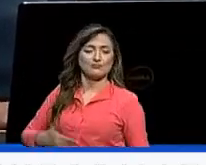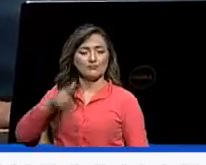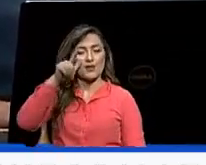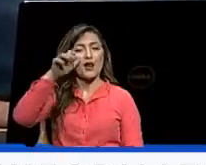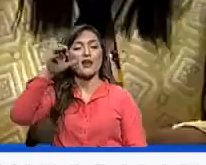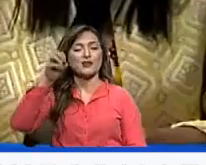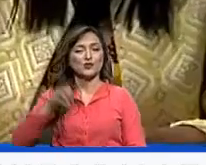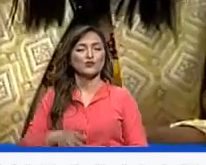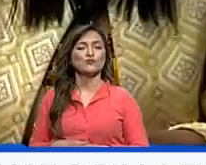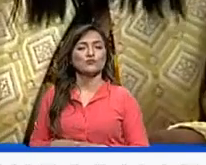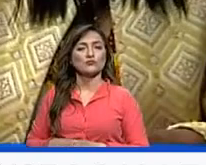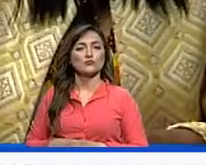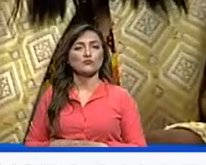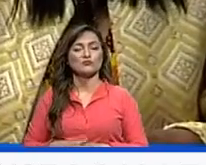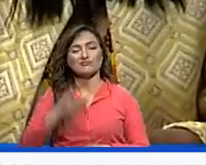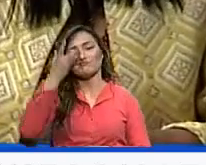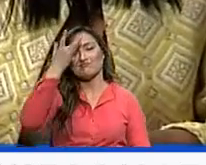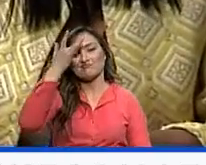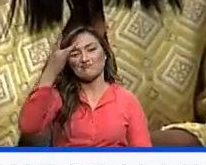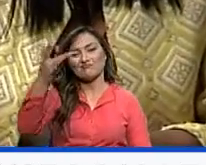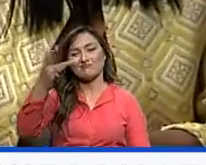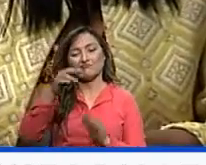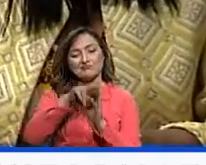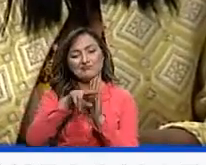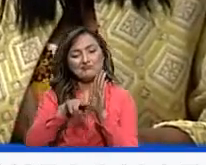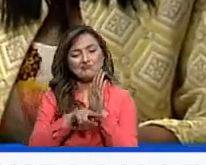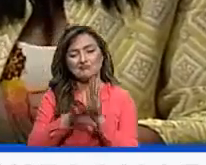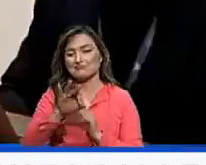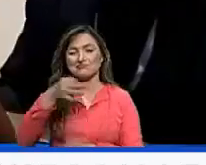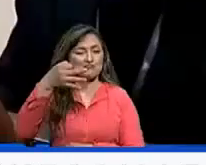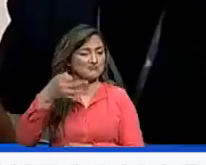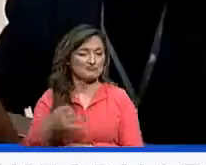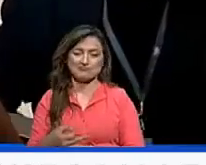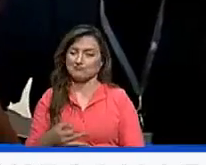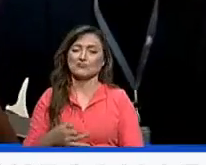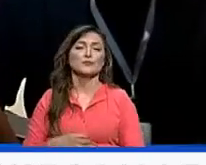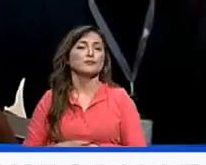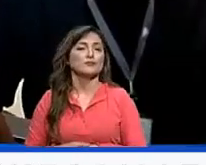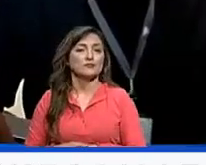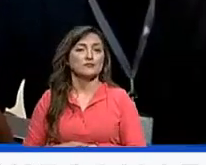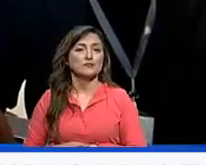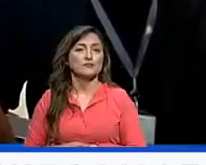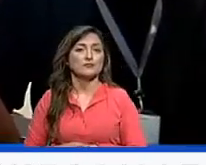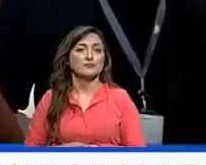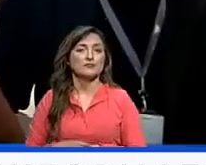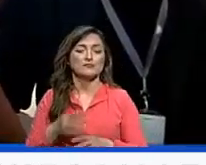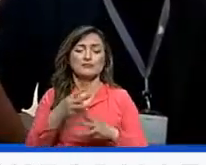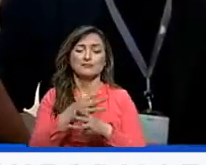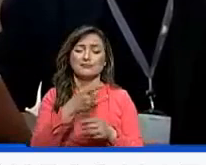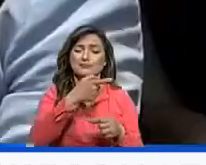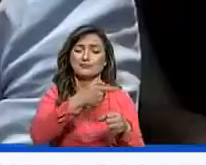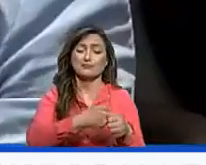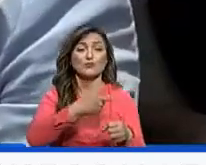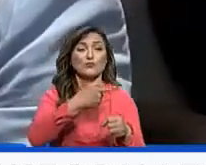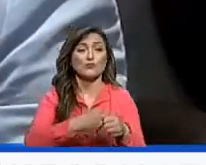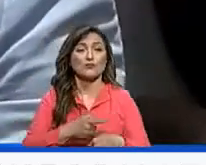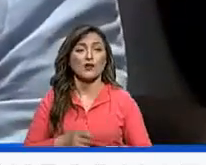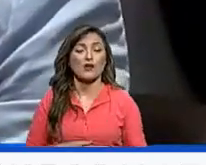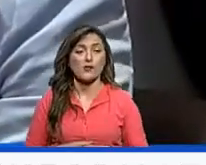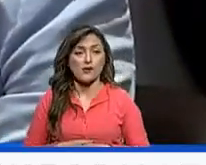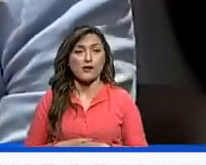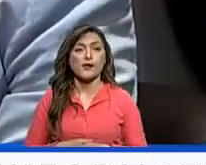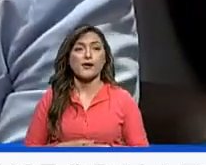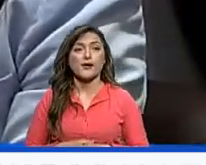el proyecto económico urgente al Ejecutivo por no cumplir con los requisitos. Así es, el proyecto del Ejecutivo no pasó, no fue calificado y por